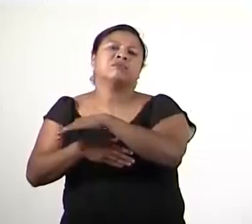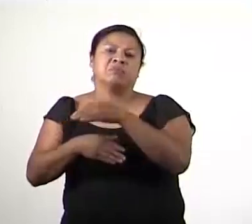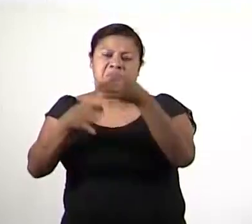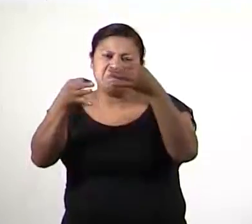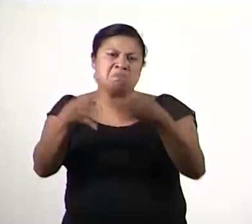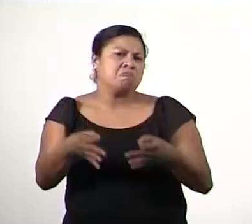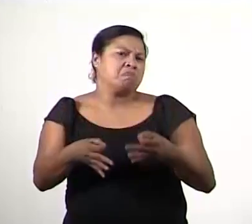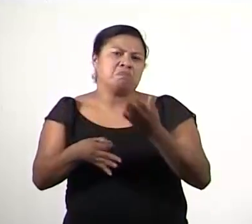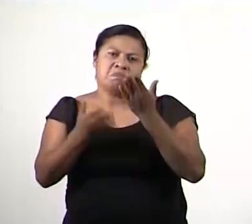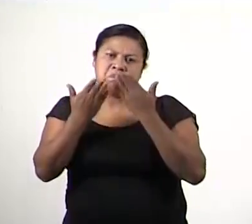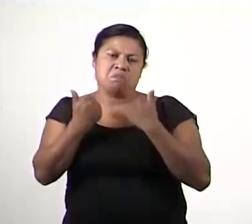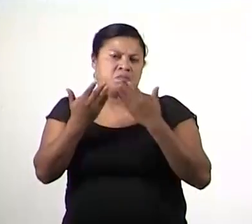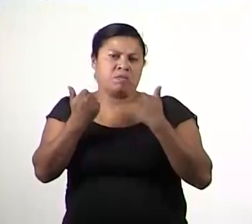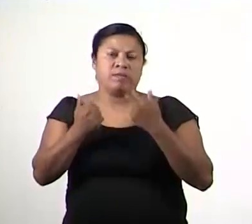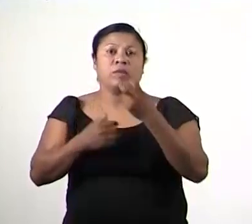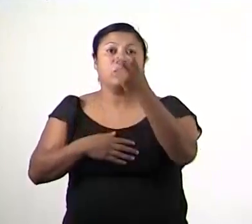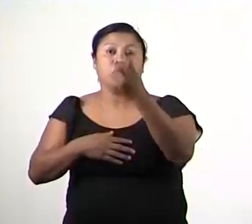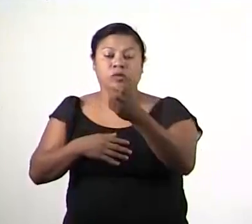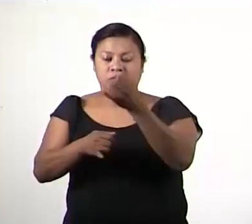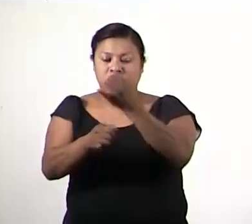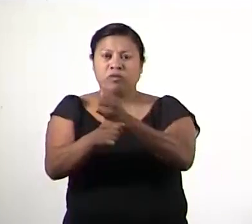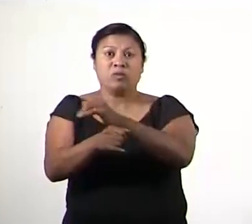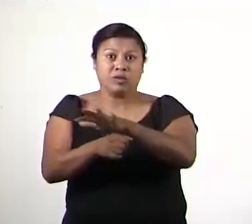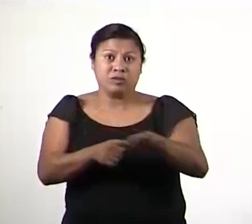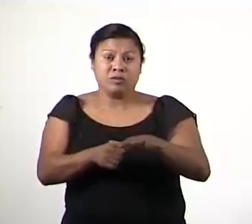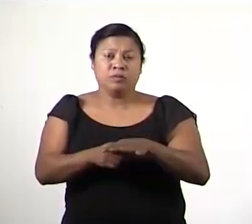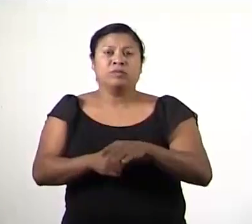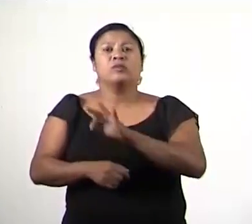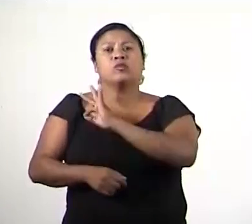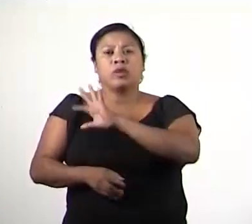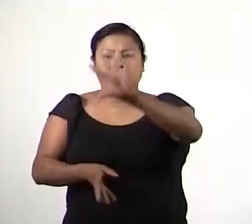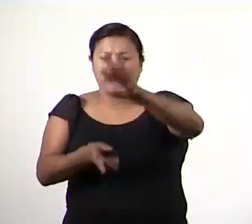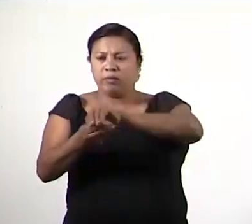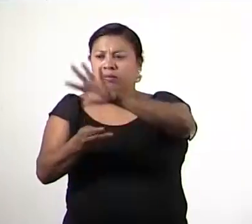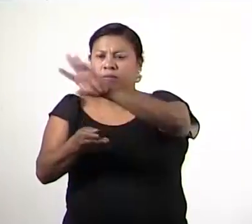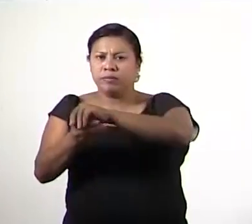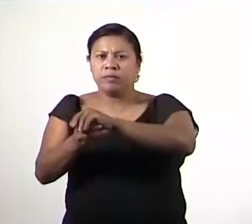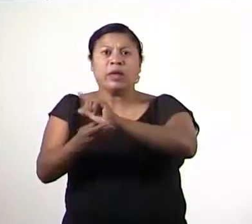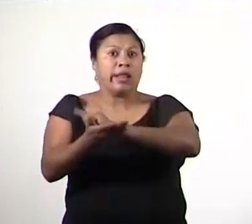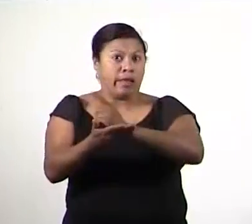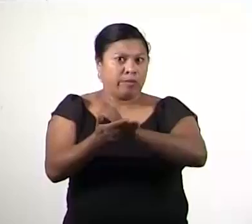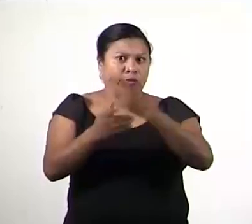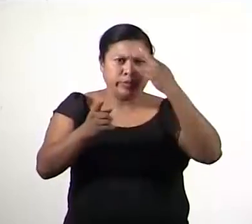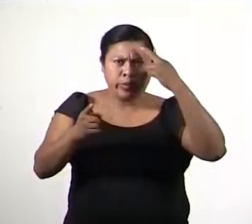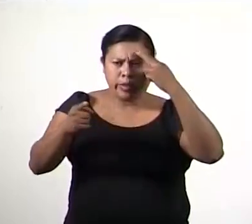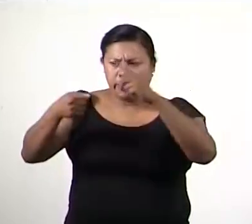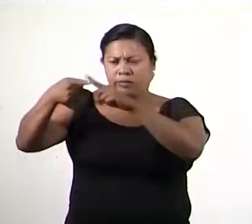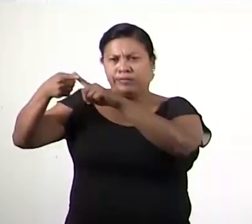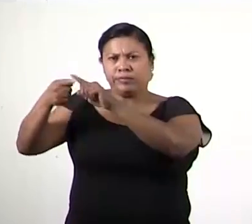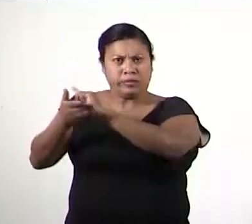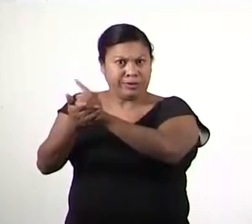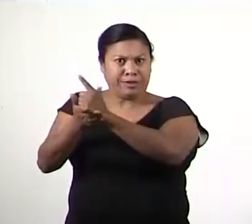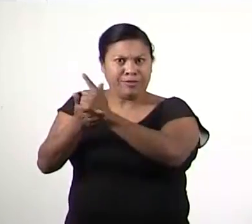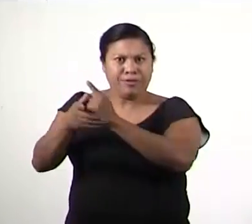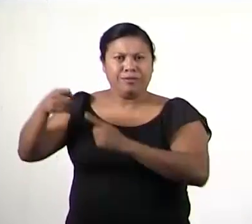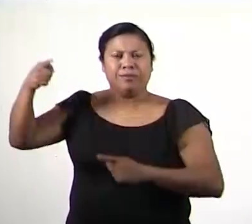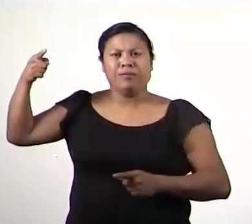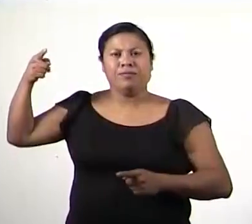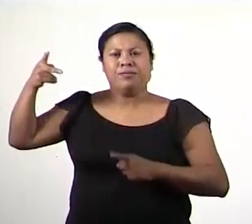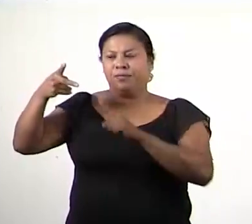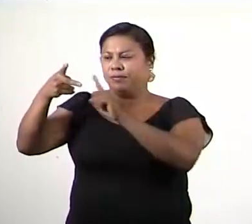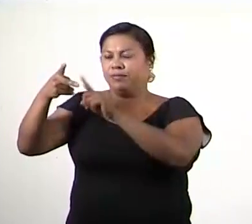Por eso, la información la podemos recabar en los libros, acuérdate, en los libros, en